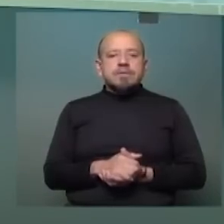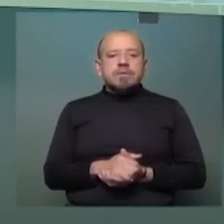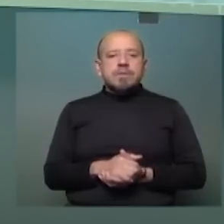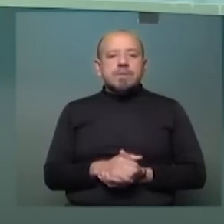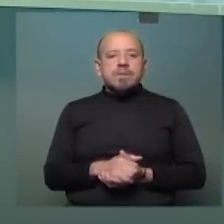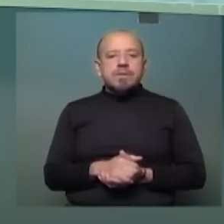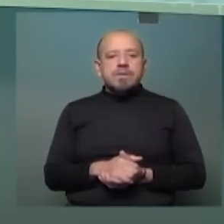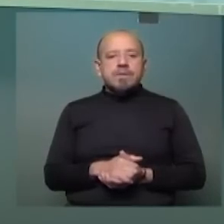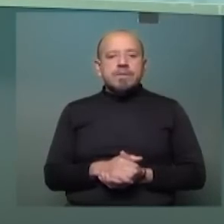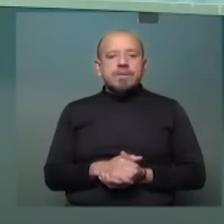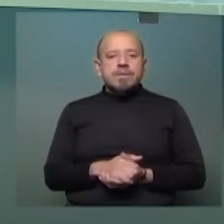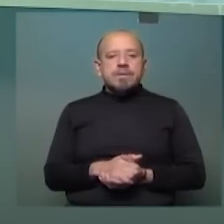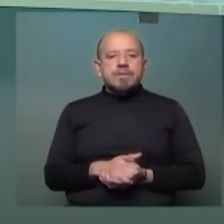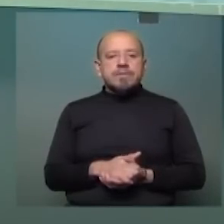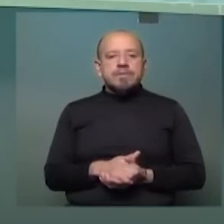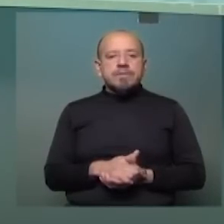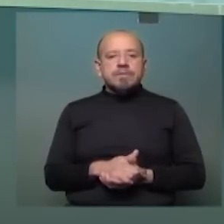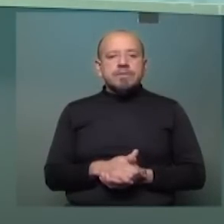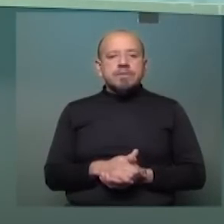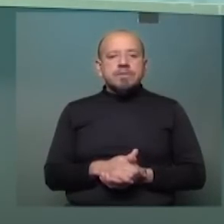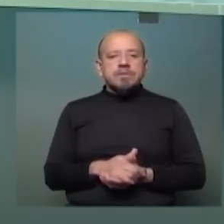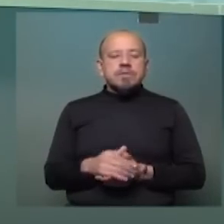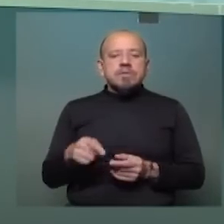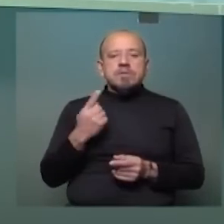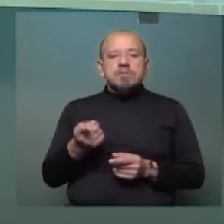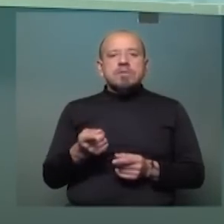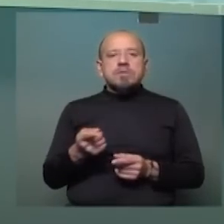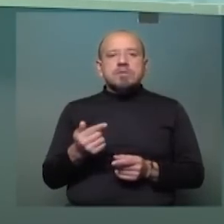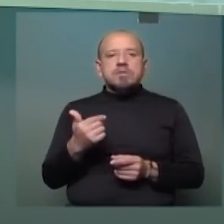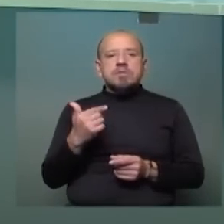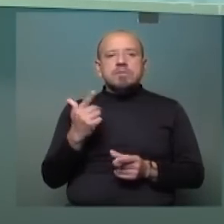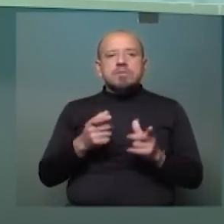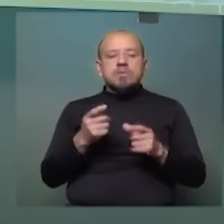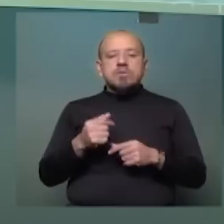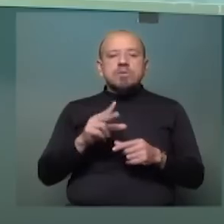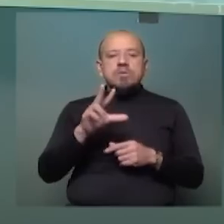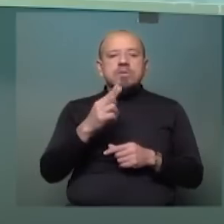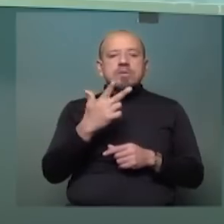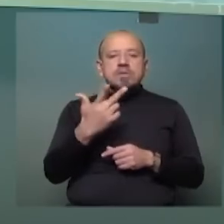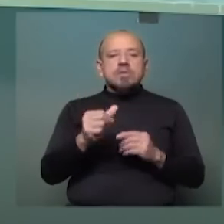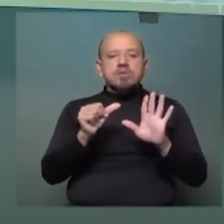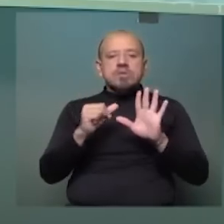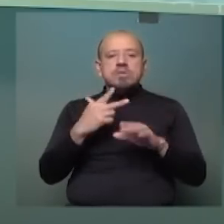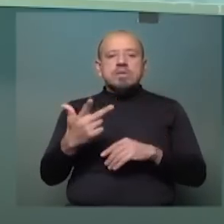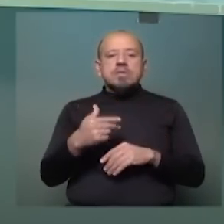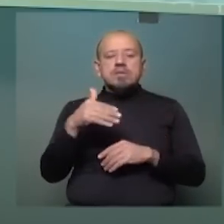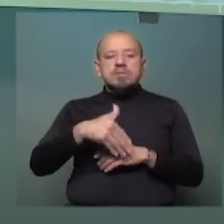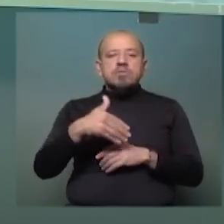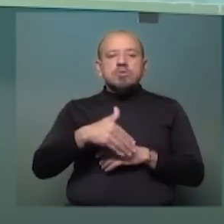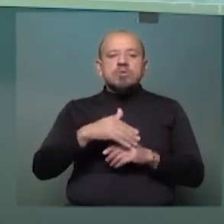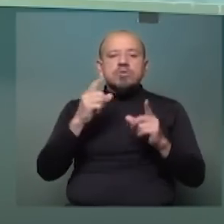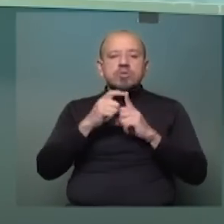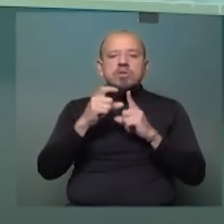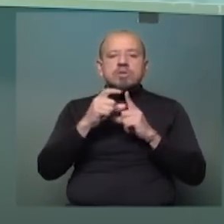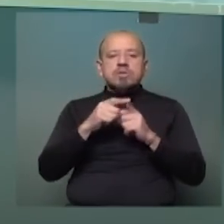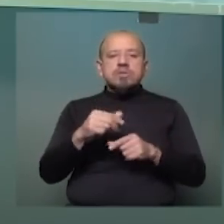hablando del gasto del otro lado en la otra orilla ciudadanos uruguayos gastaron 363 millones dólares en Argentina en